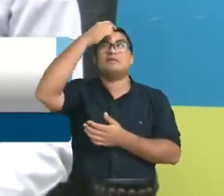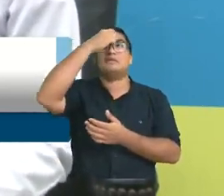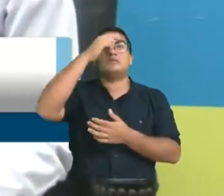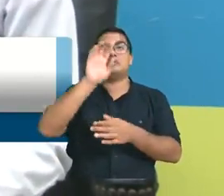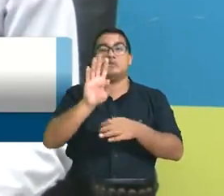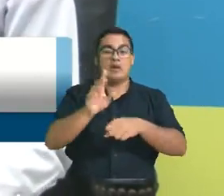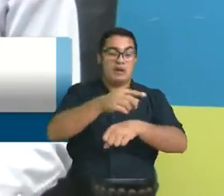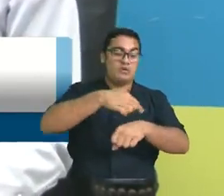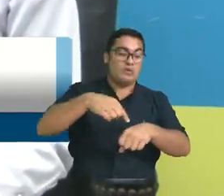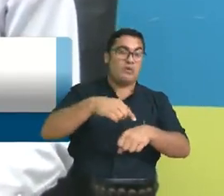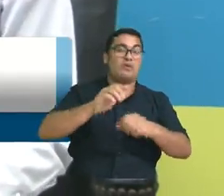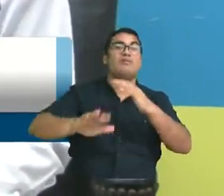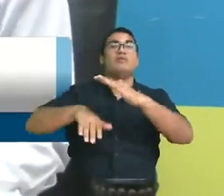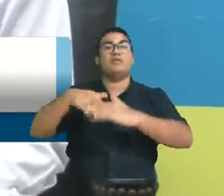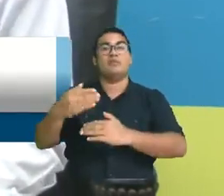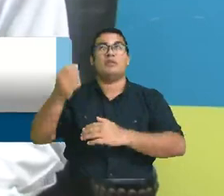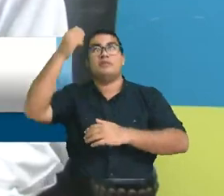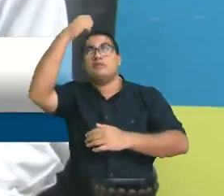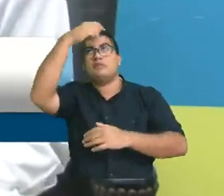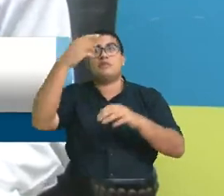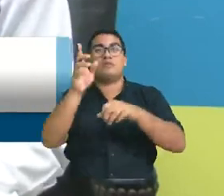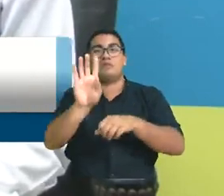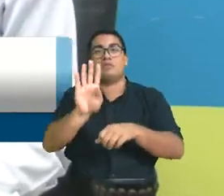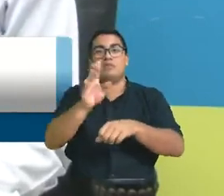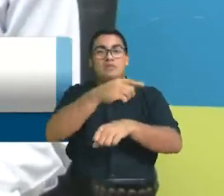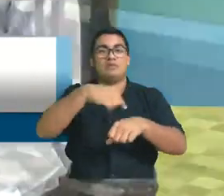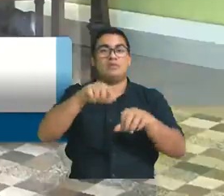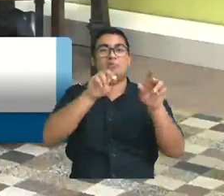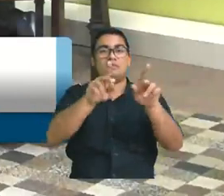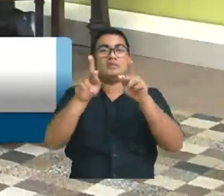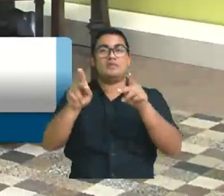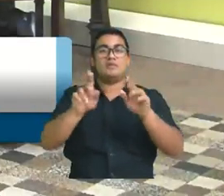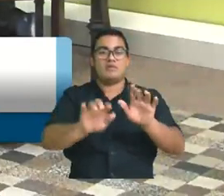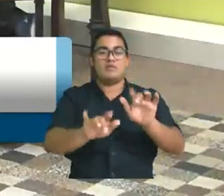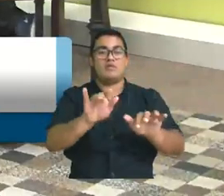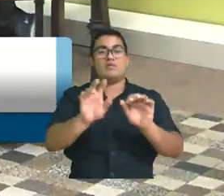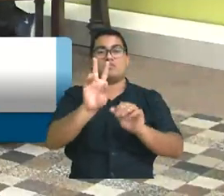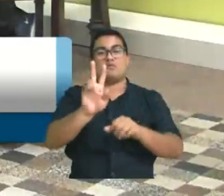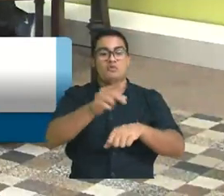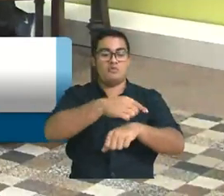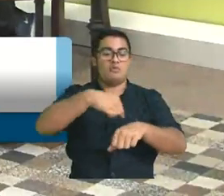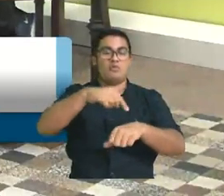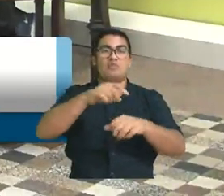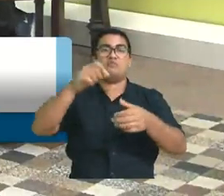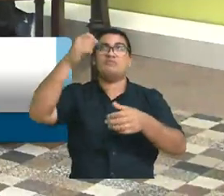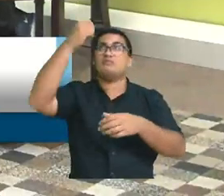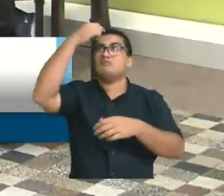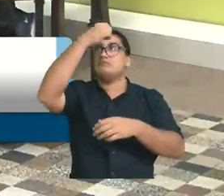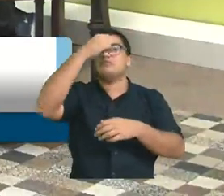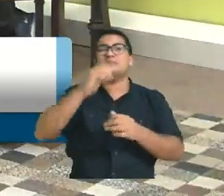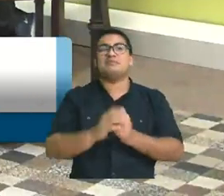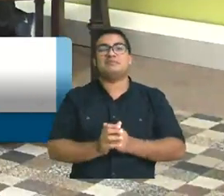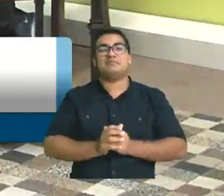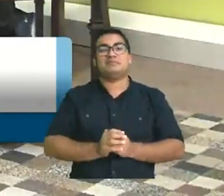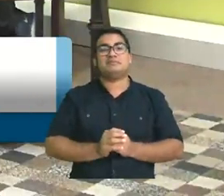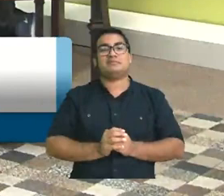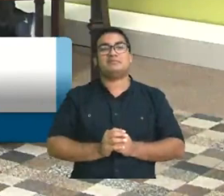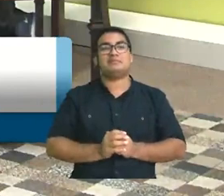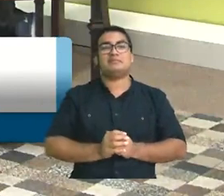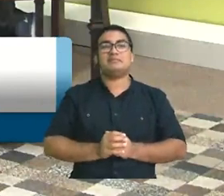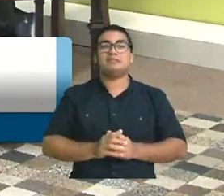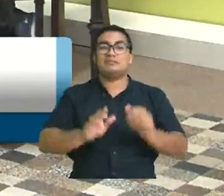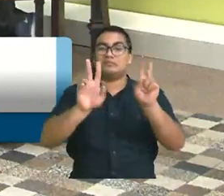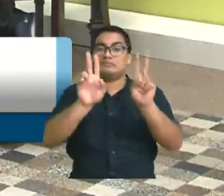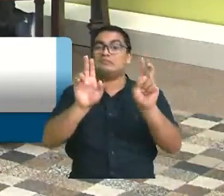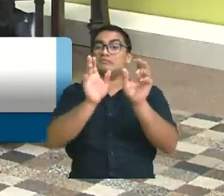cada 6 horas. Pacientes que utilizan computadoras, se puede hacer cada 2 horas incluso. Yeah. Sí. Precisamente acaba de tocar algo